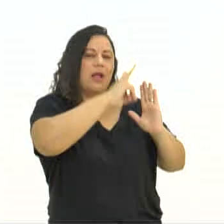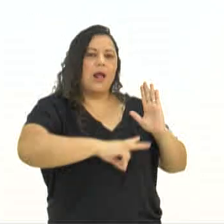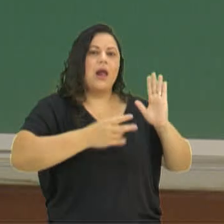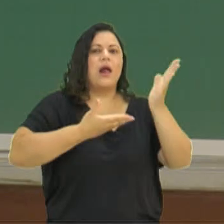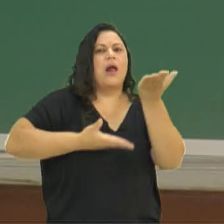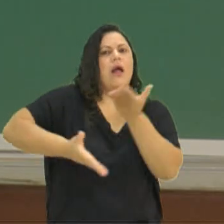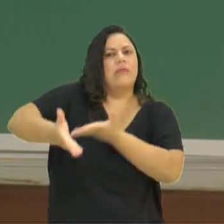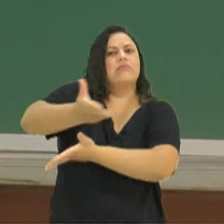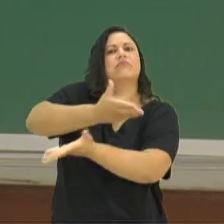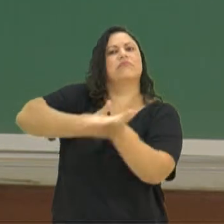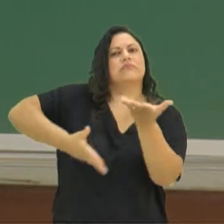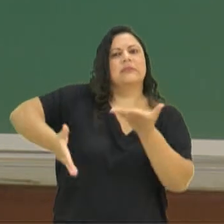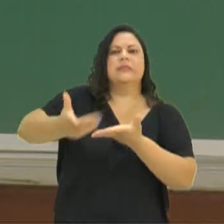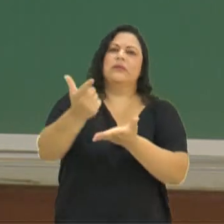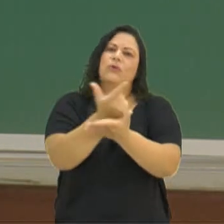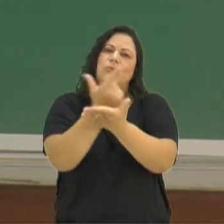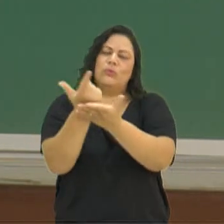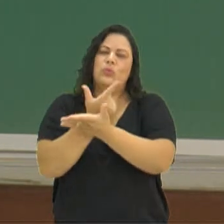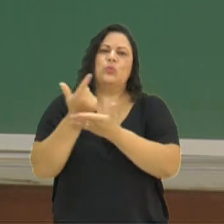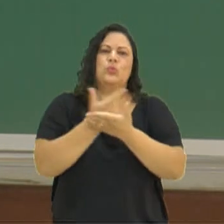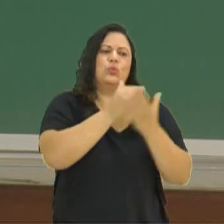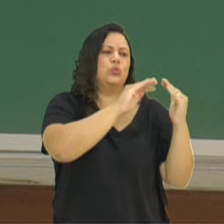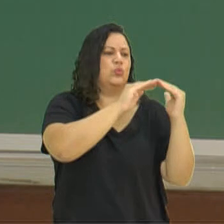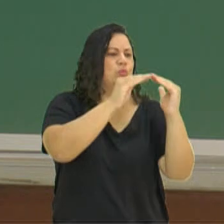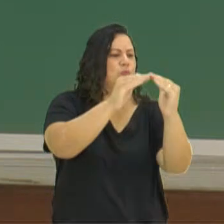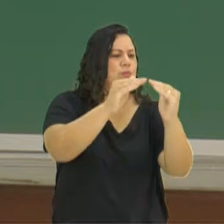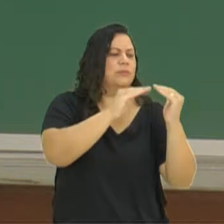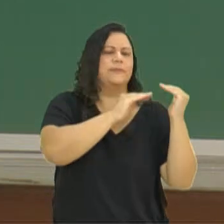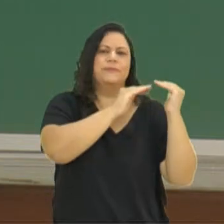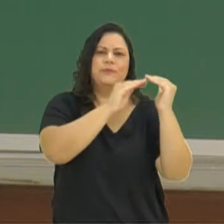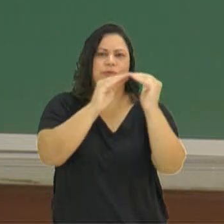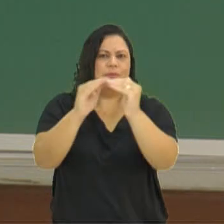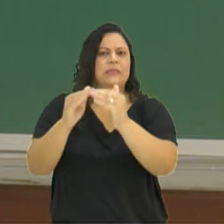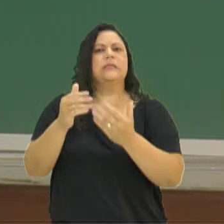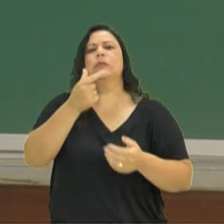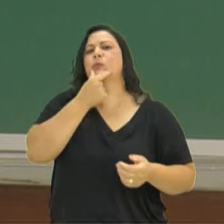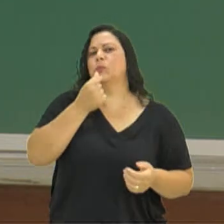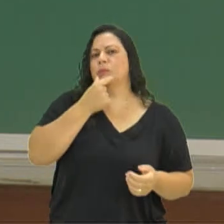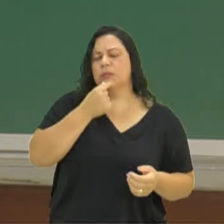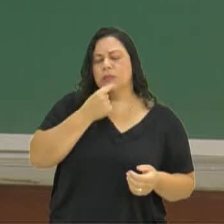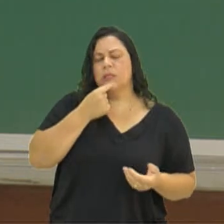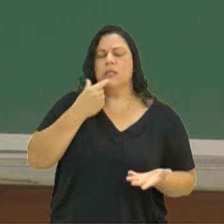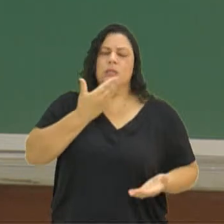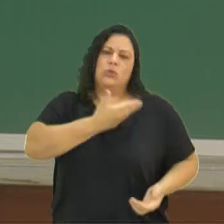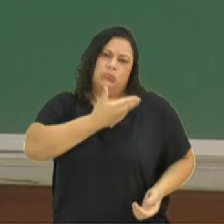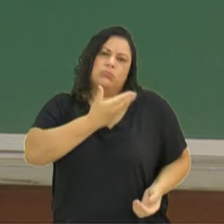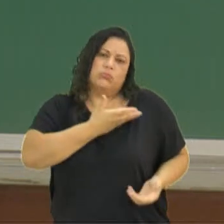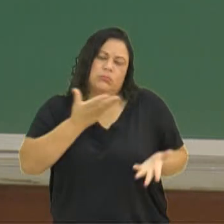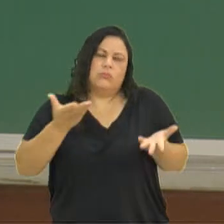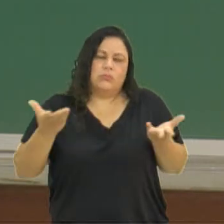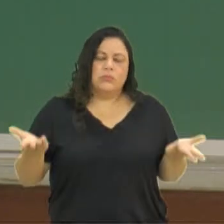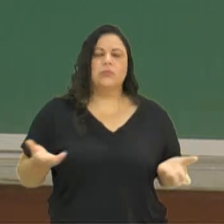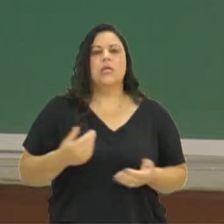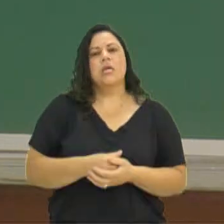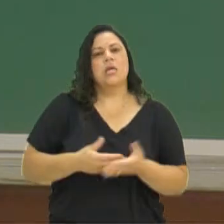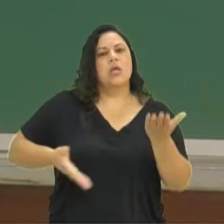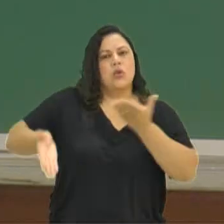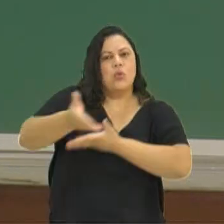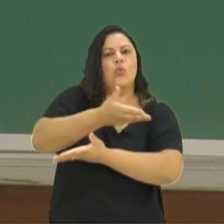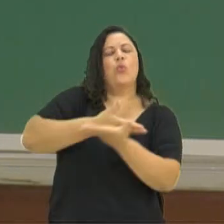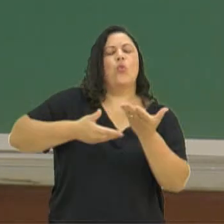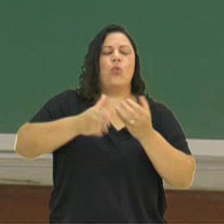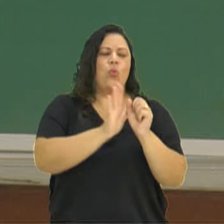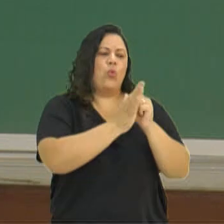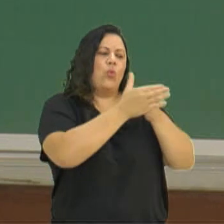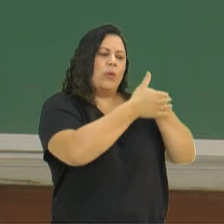livros tanto com os vizinhos ali dela, com o menino que ela convive, com quem ela convive, com o homem com quem ela convive lá, que é escondido no,